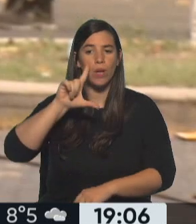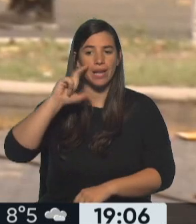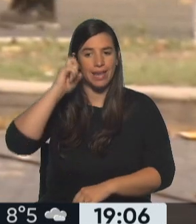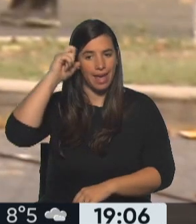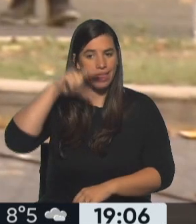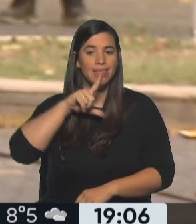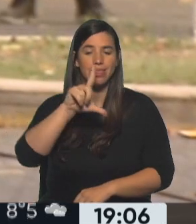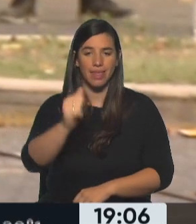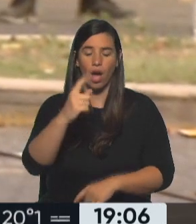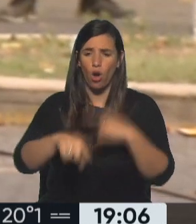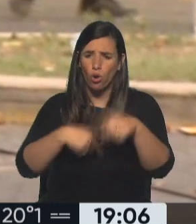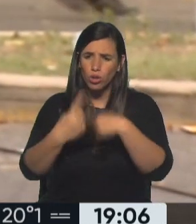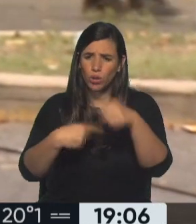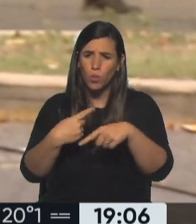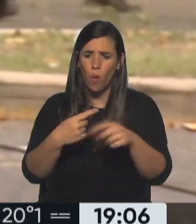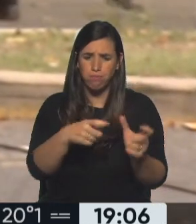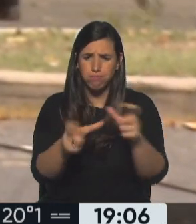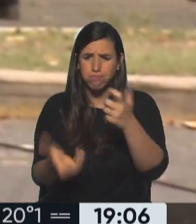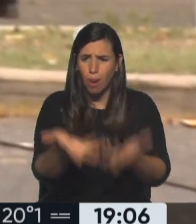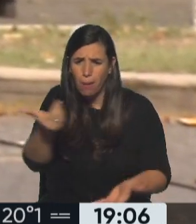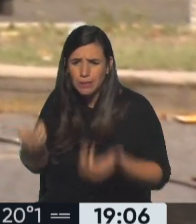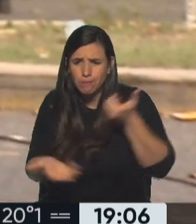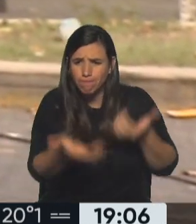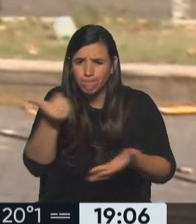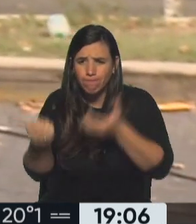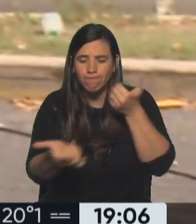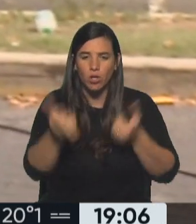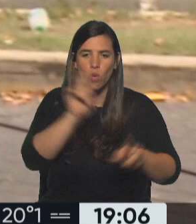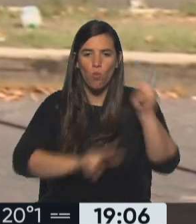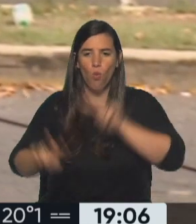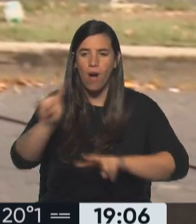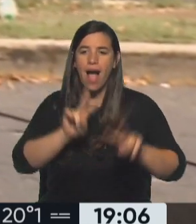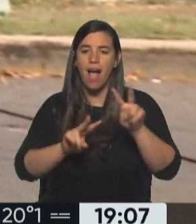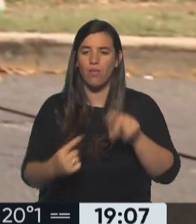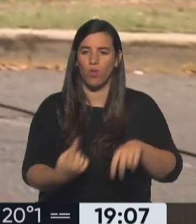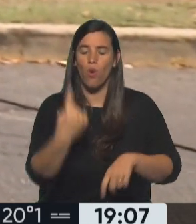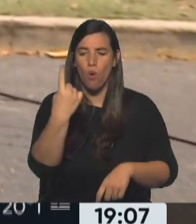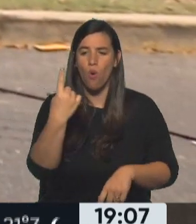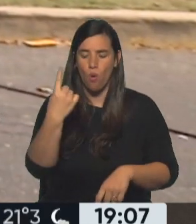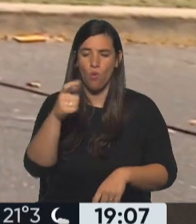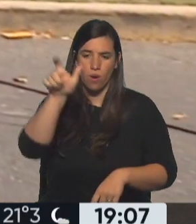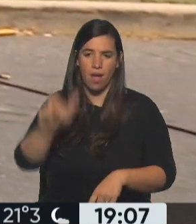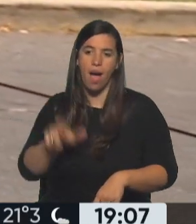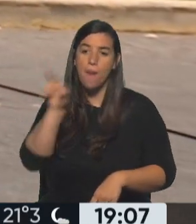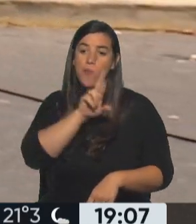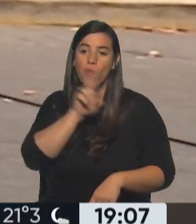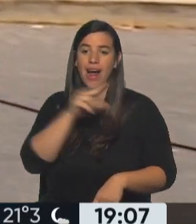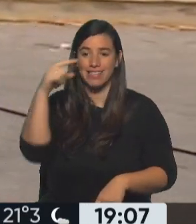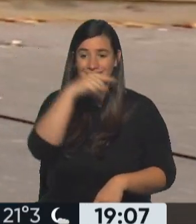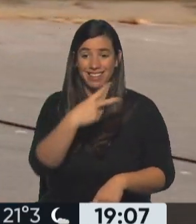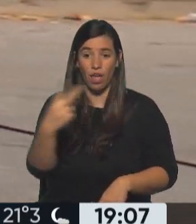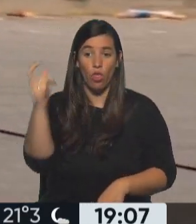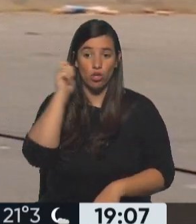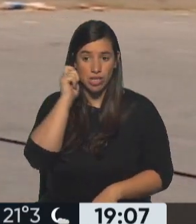continúa la tarea de remoción de escombros buscando a la última víctima, que sería una mujer de 72 años de nombre